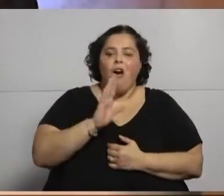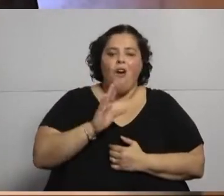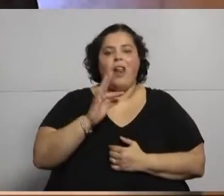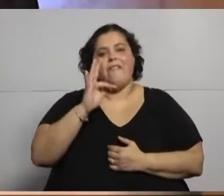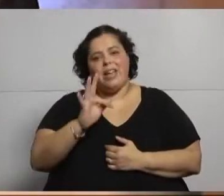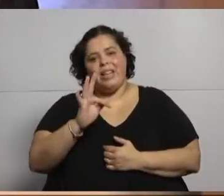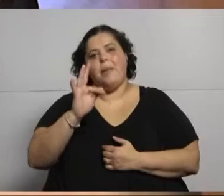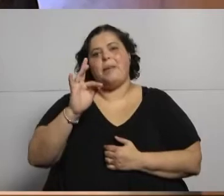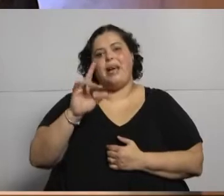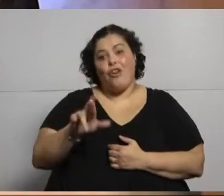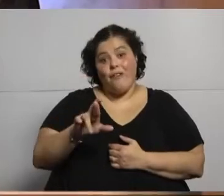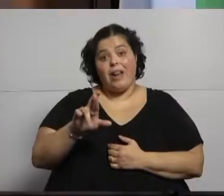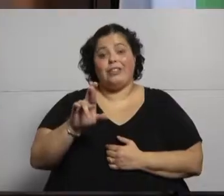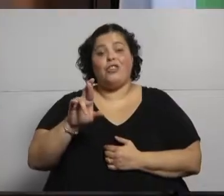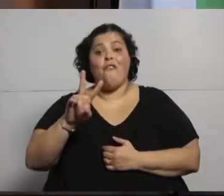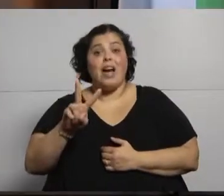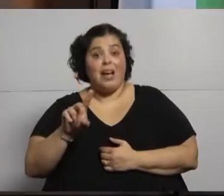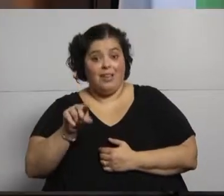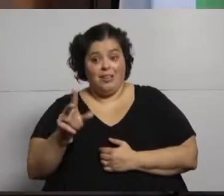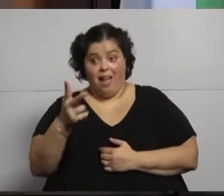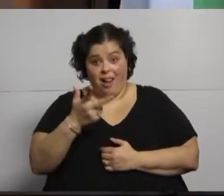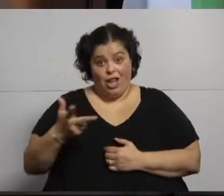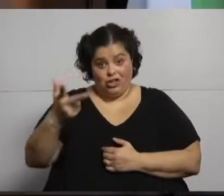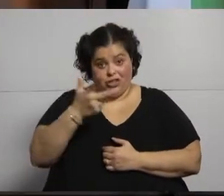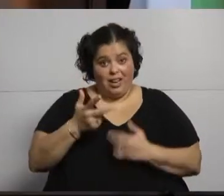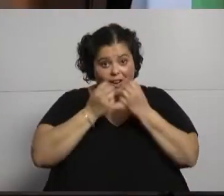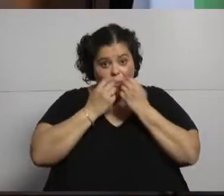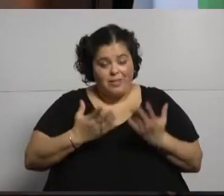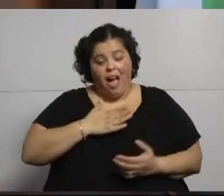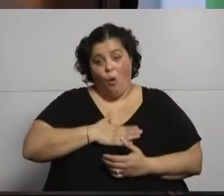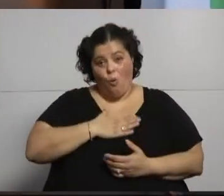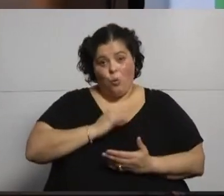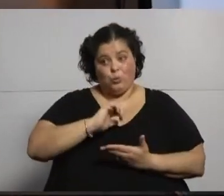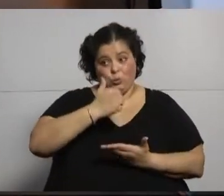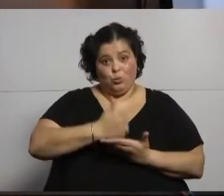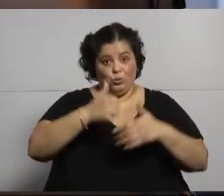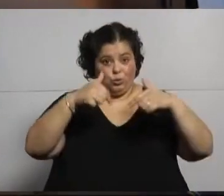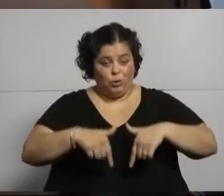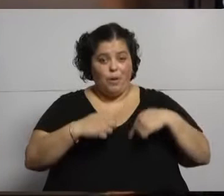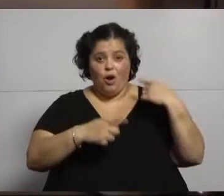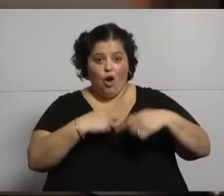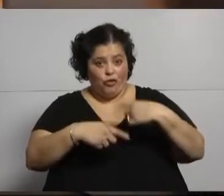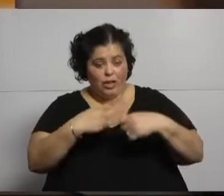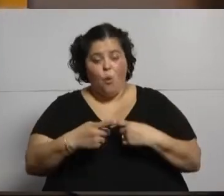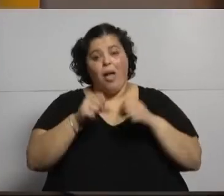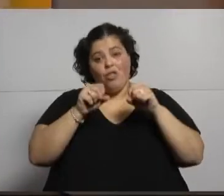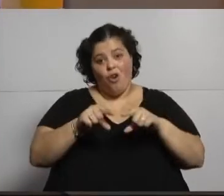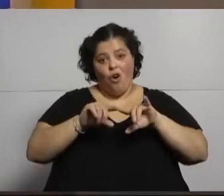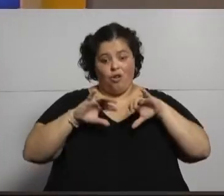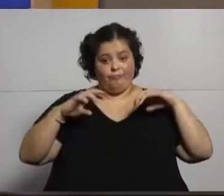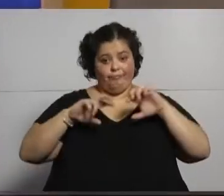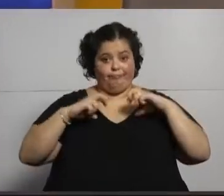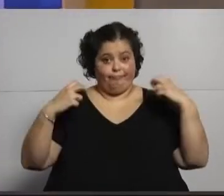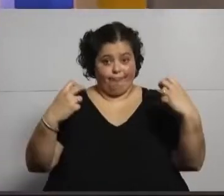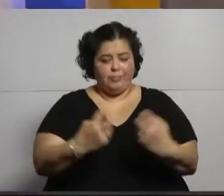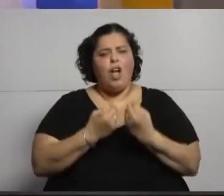¿cómo están? Un gusto, la verdad, tenerlos por acá. Continuando un poco con el panel de cómo pudimos garantizar los servicios